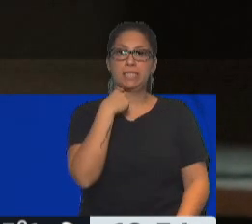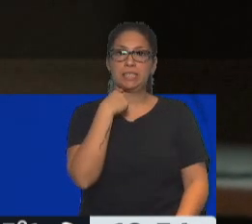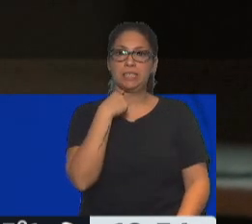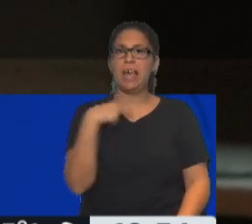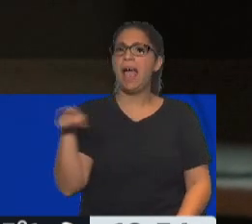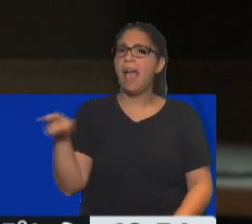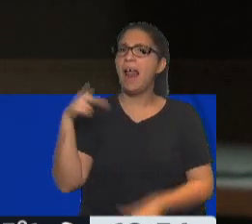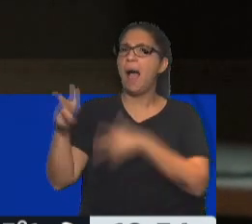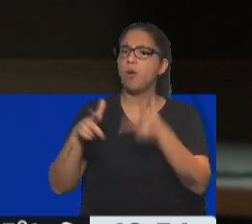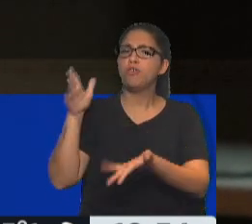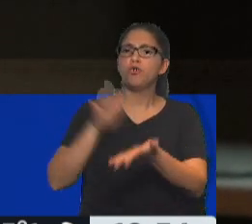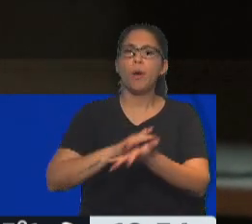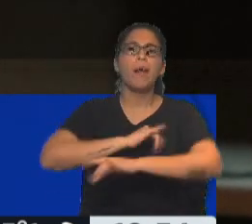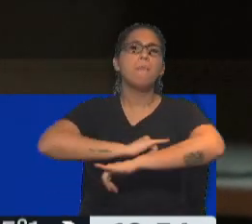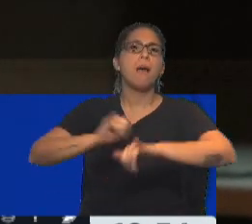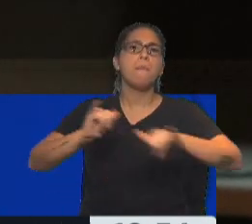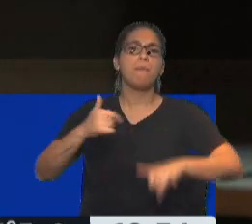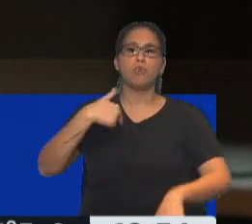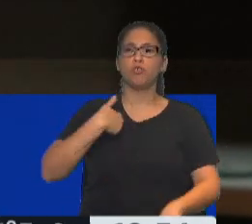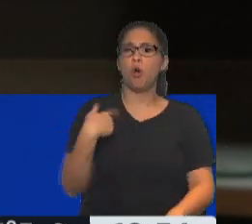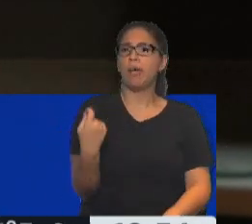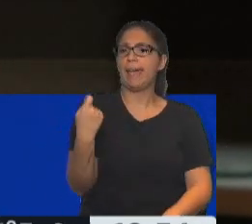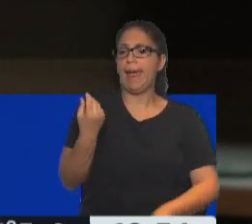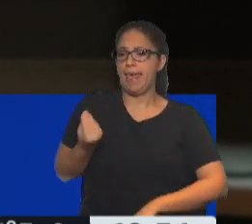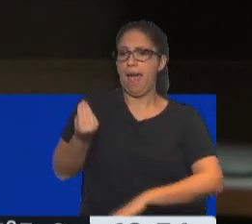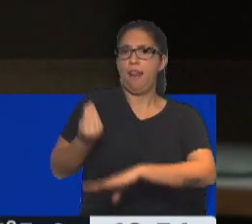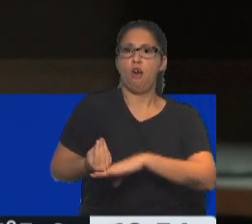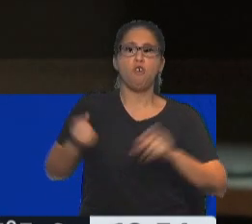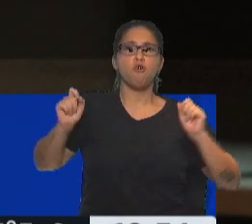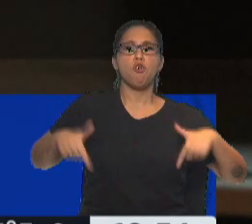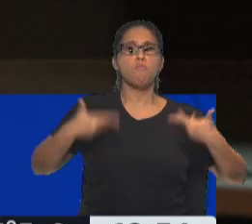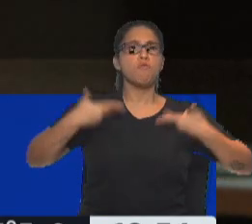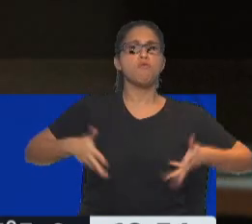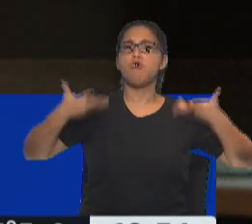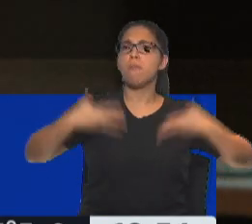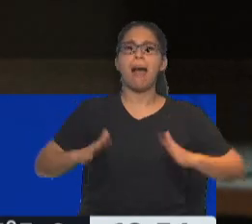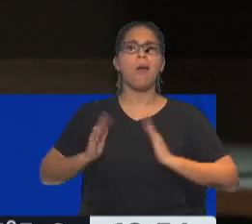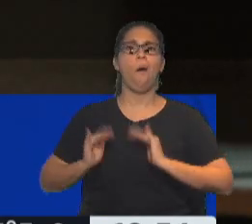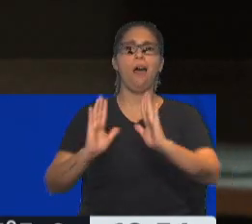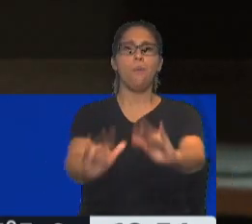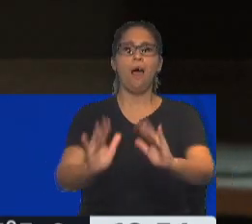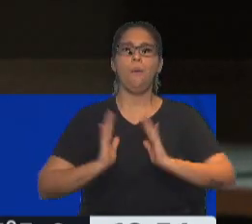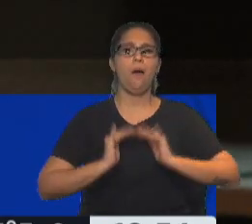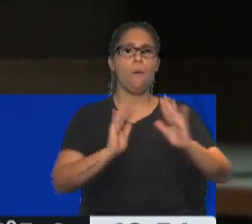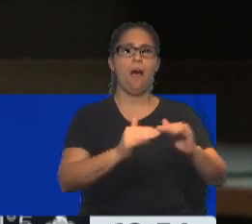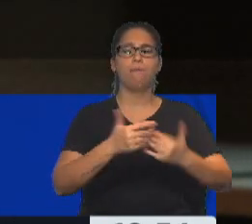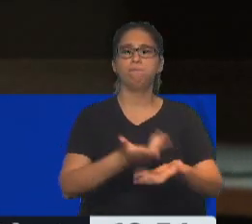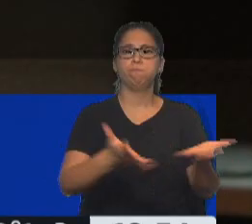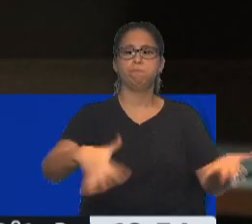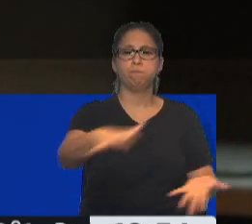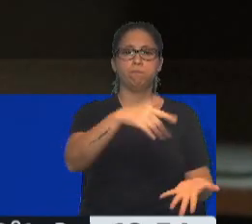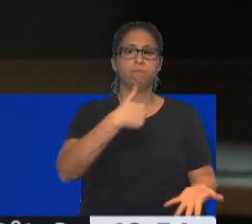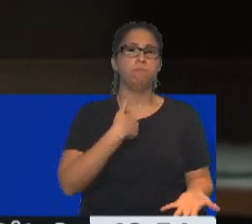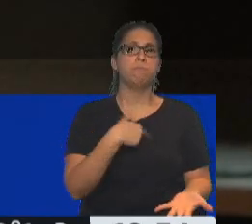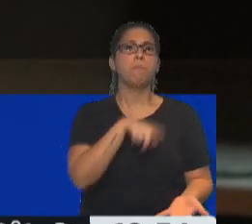of being an ordinary Kenyan. Actually, he styled himself as a chicken seller, and he